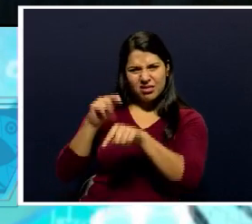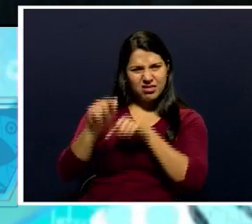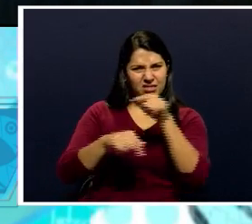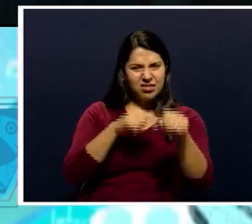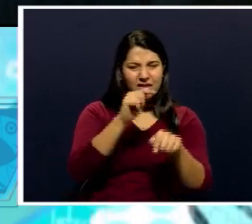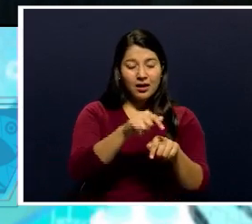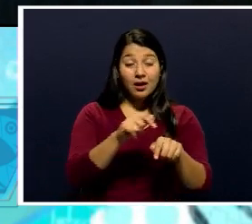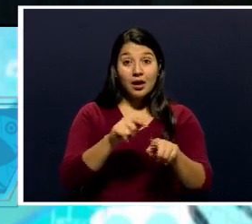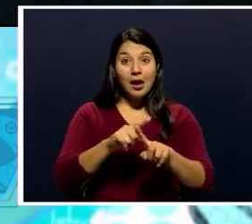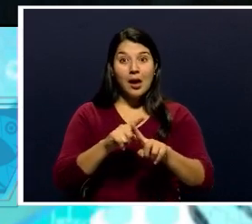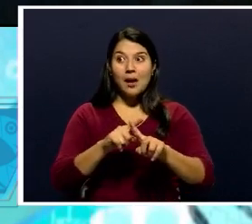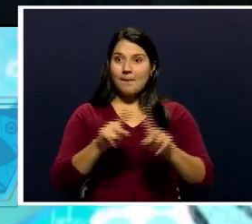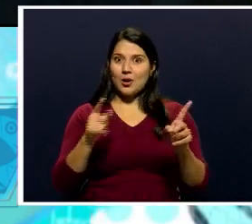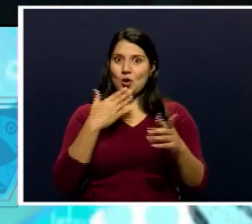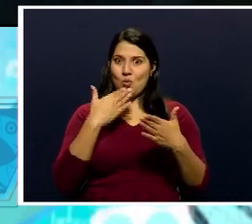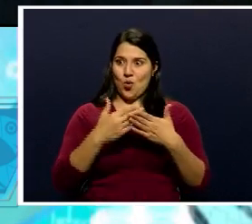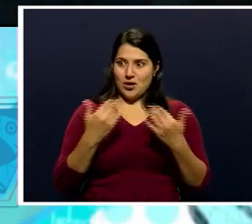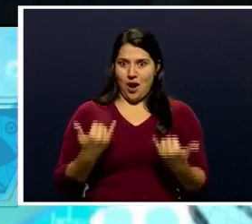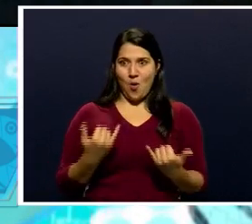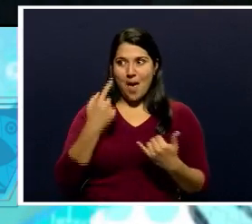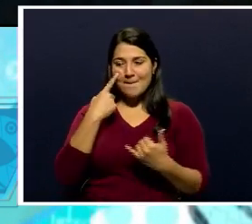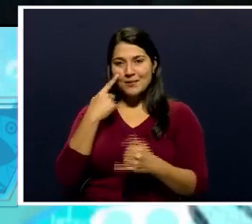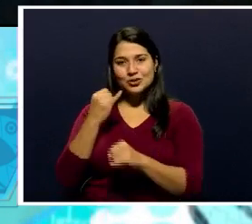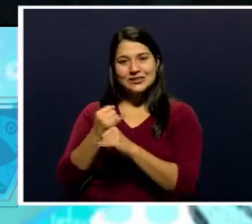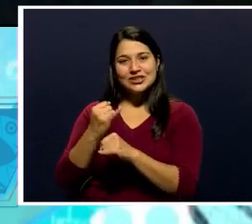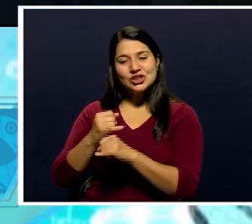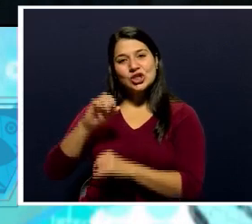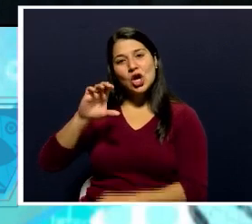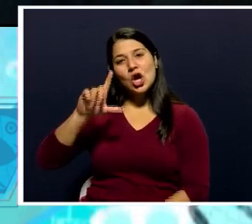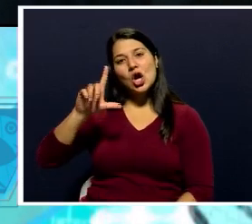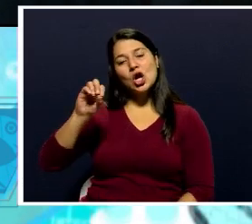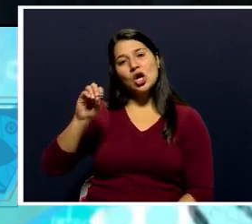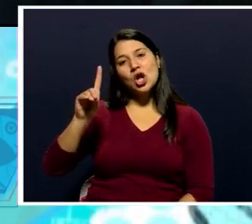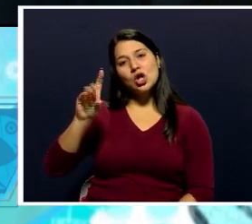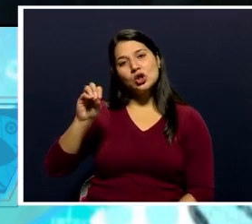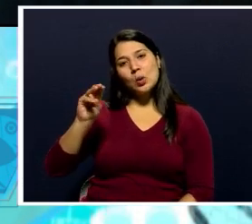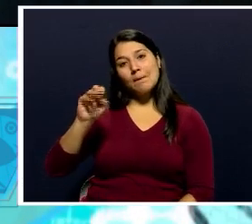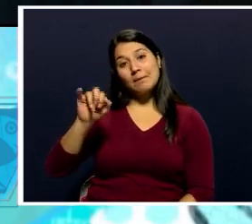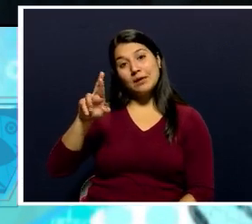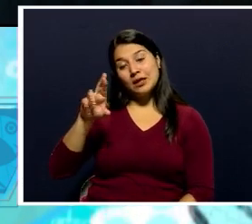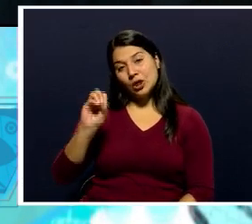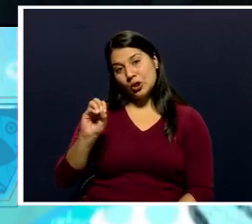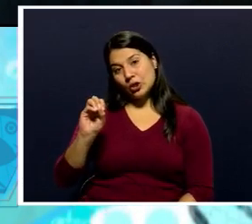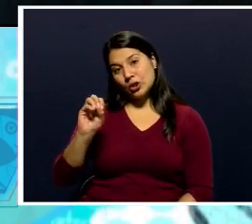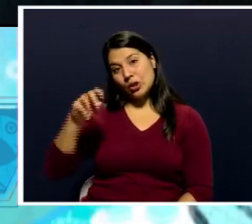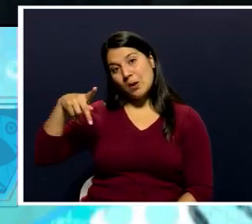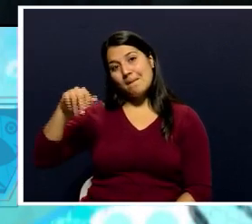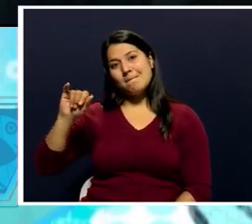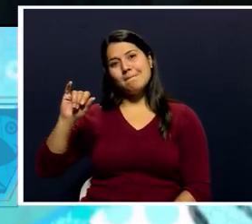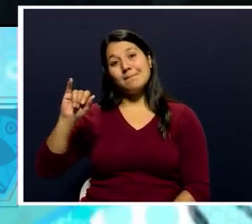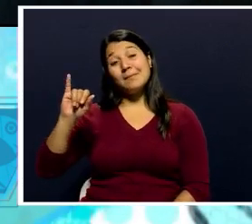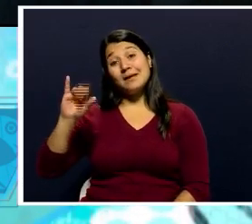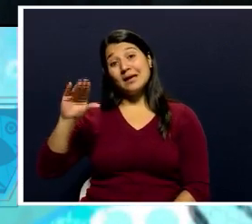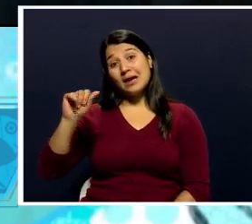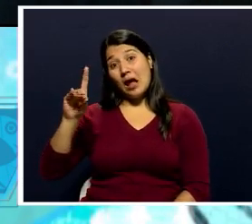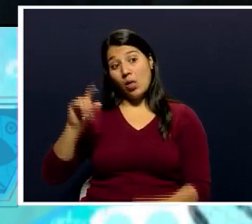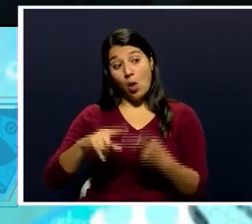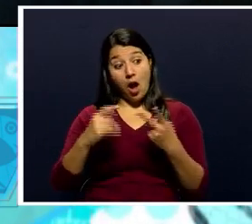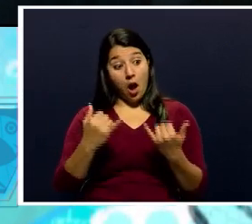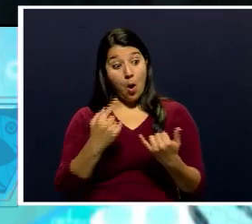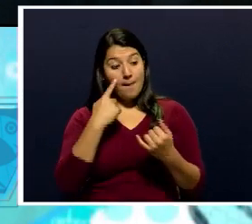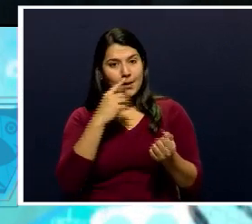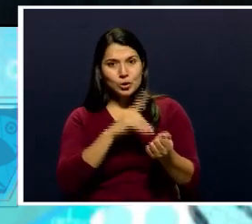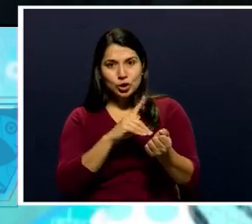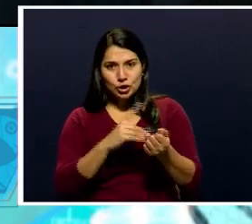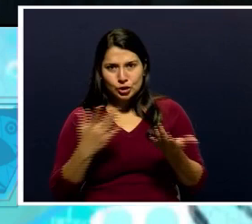aquí está el Instituto Clodomiro Picado, aquí están los médicos, ¿verdad? Repensar cuánto